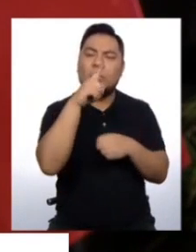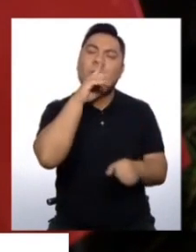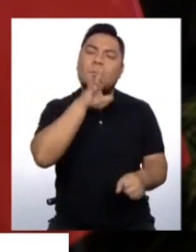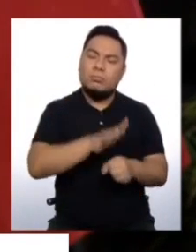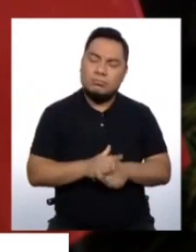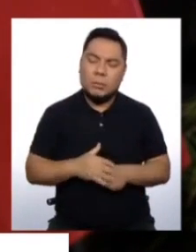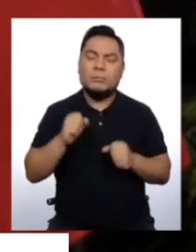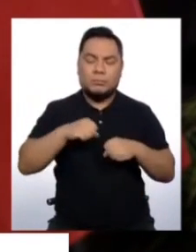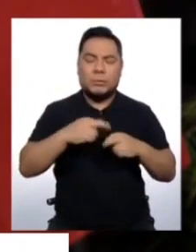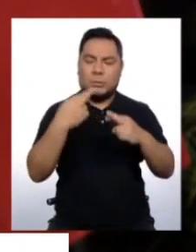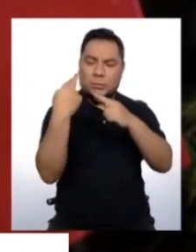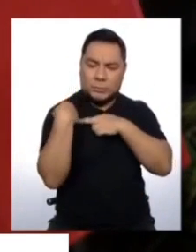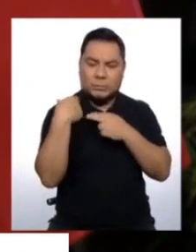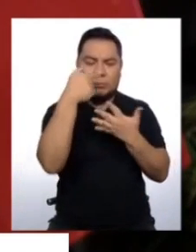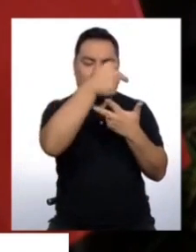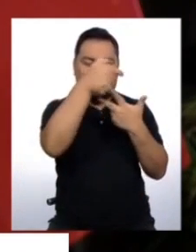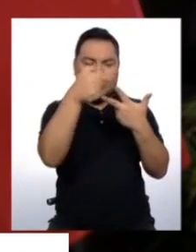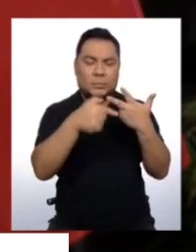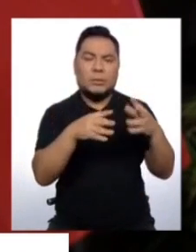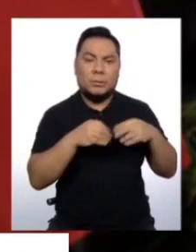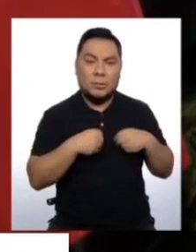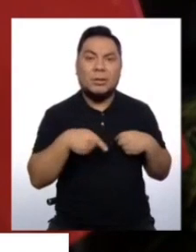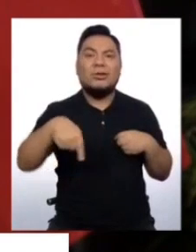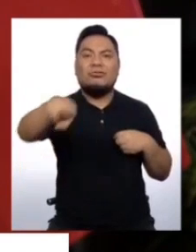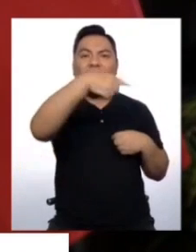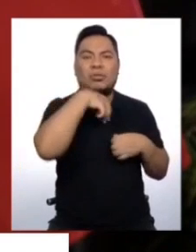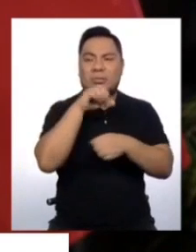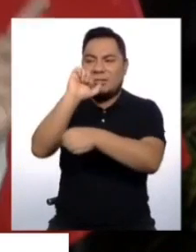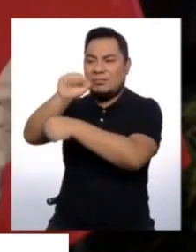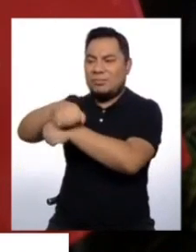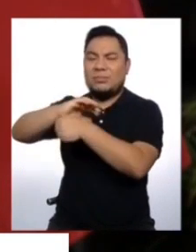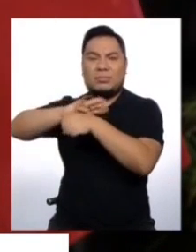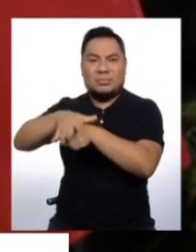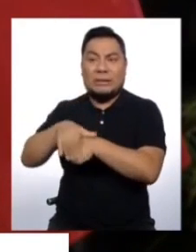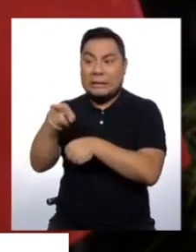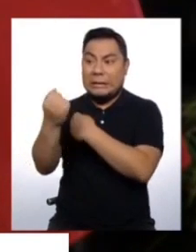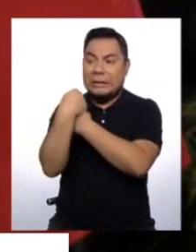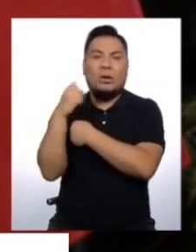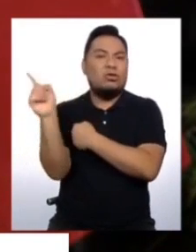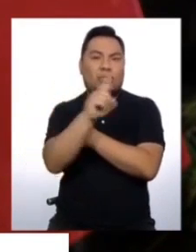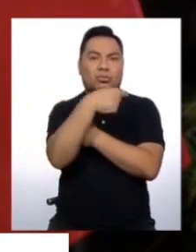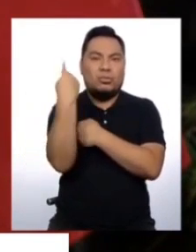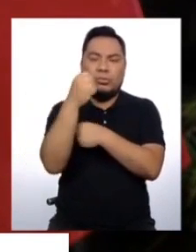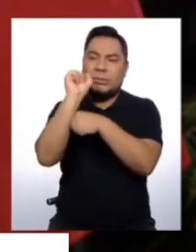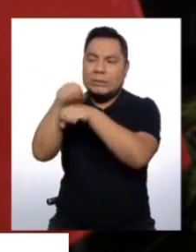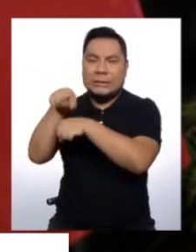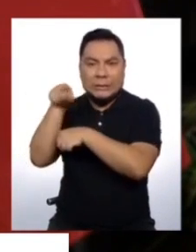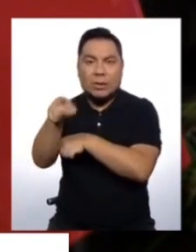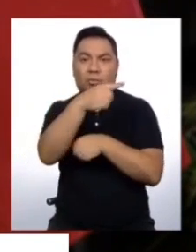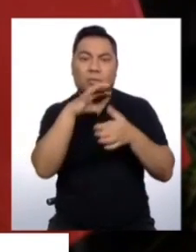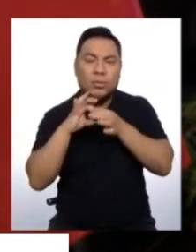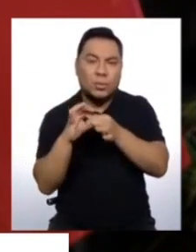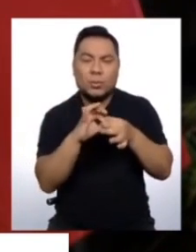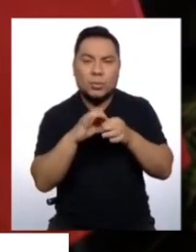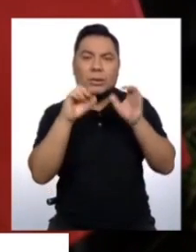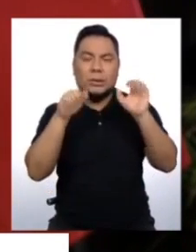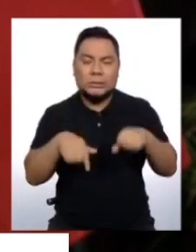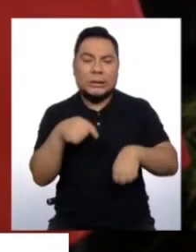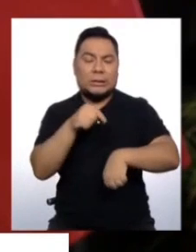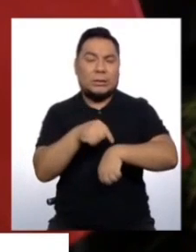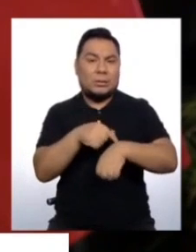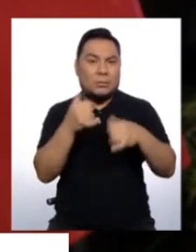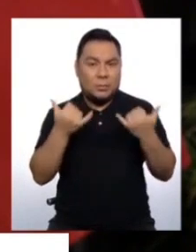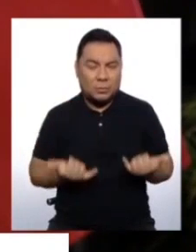compromiso, va a derrotar al virus. Y con estas medidas, juntos, lo vamos a hacer en los